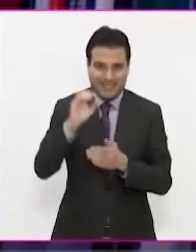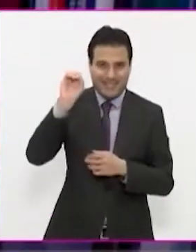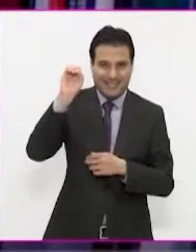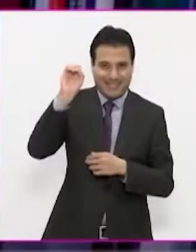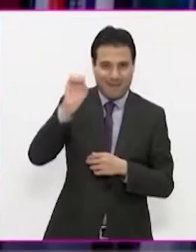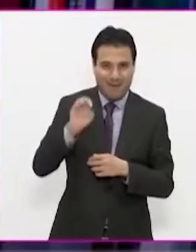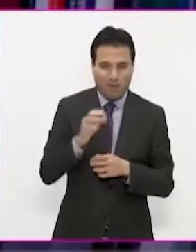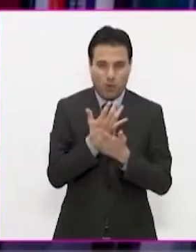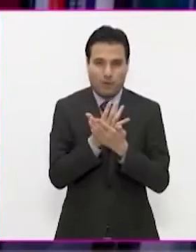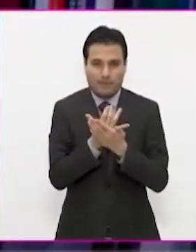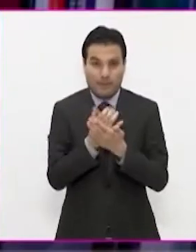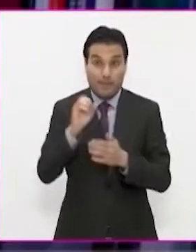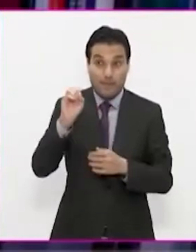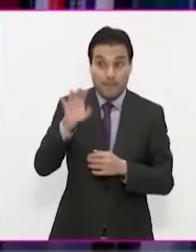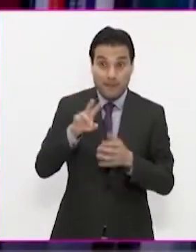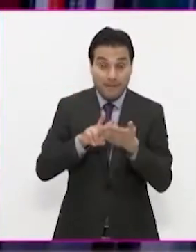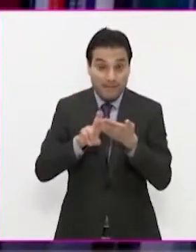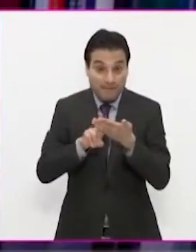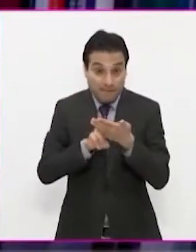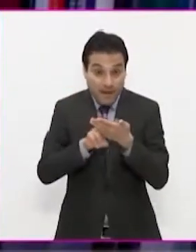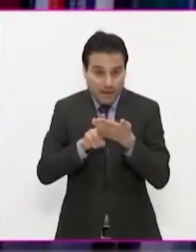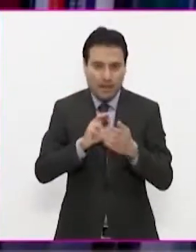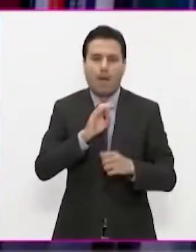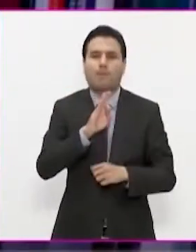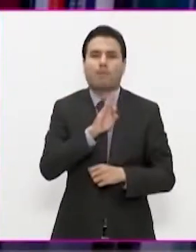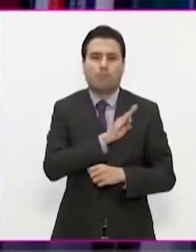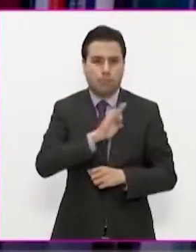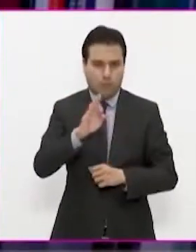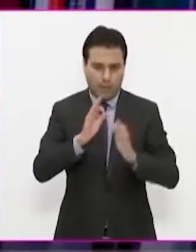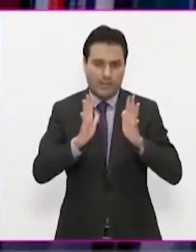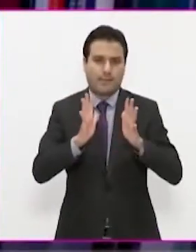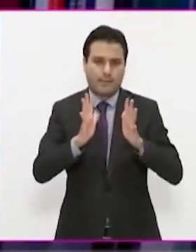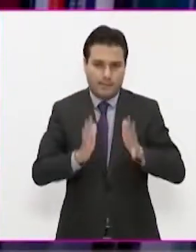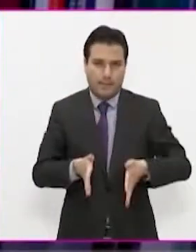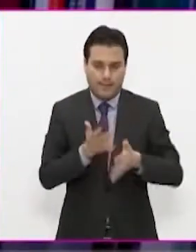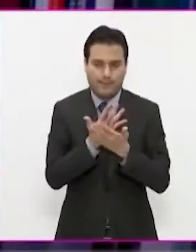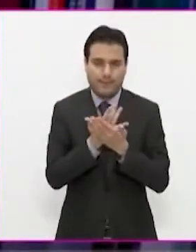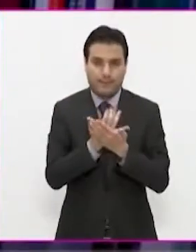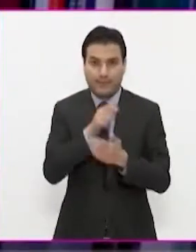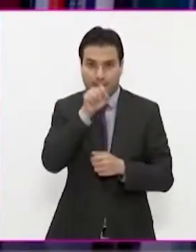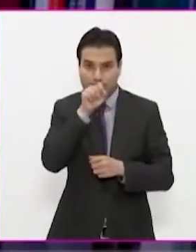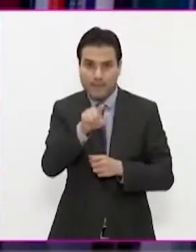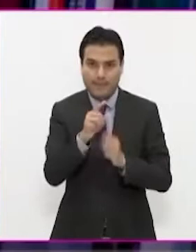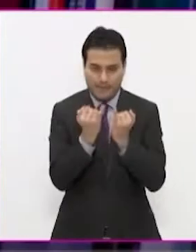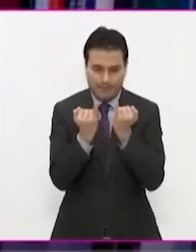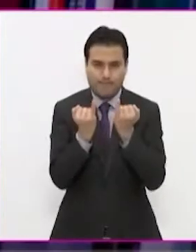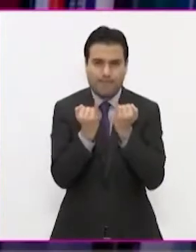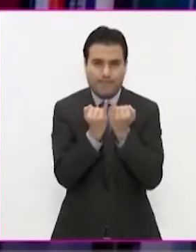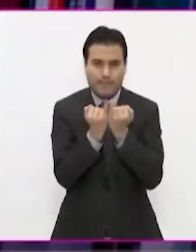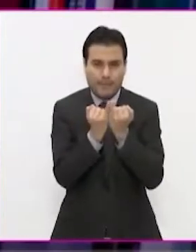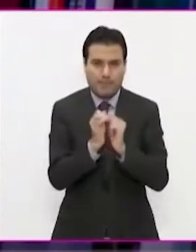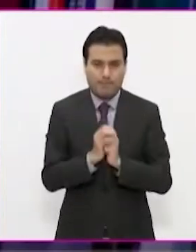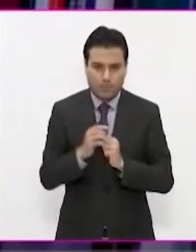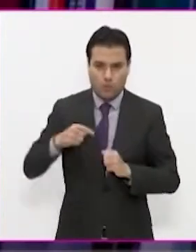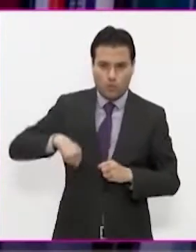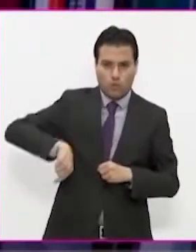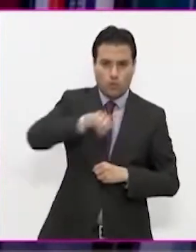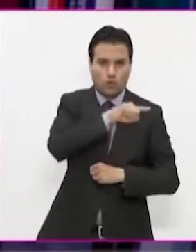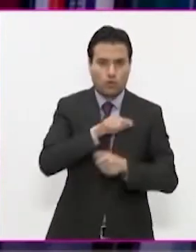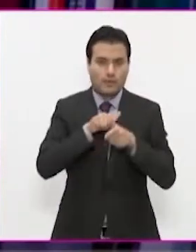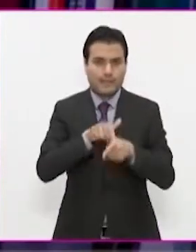vayan permitiendo y que aplican en estas entidades así como con las conversaciones que se están teniendo se seguirán manteniendo